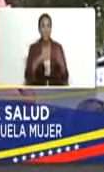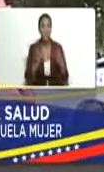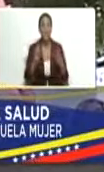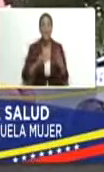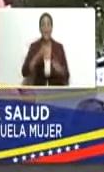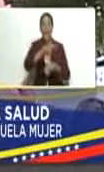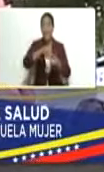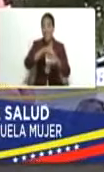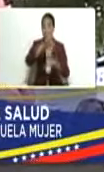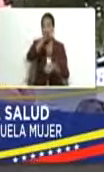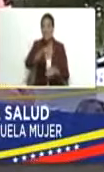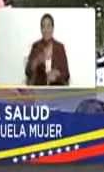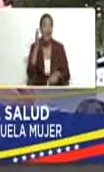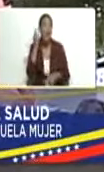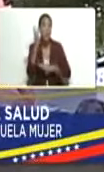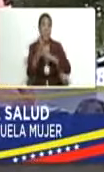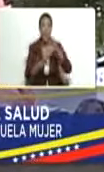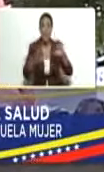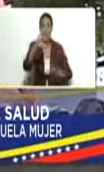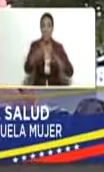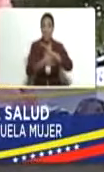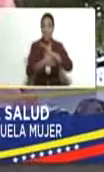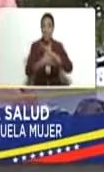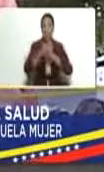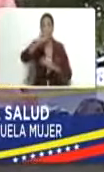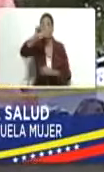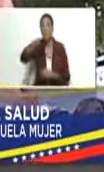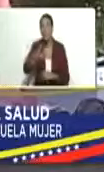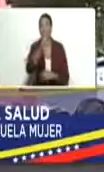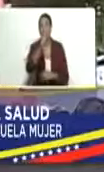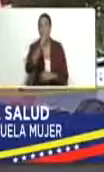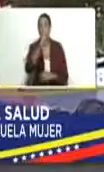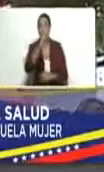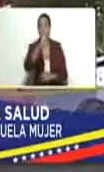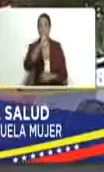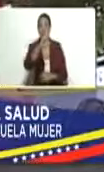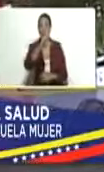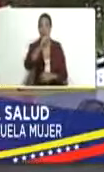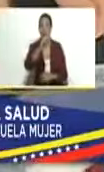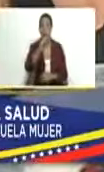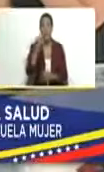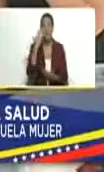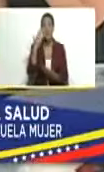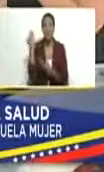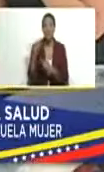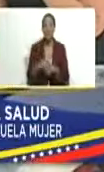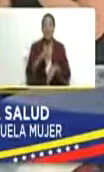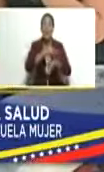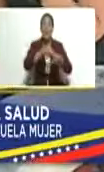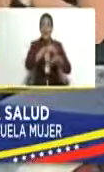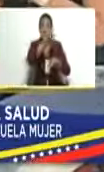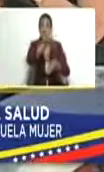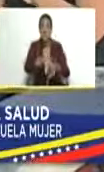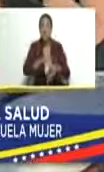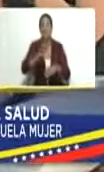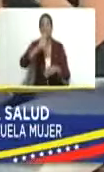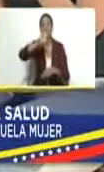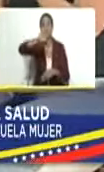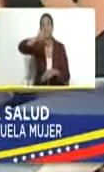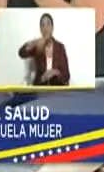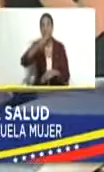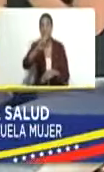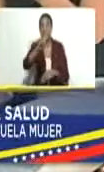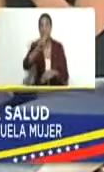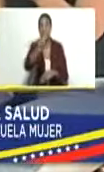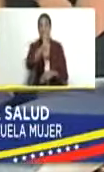la ministra de Ciencia Gabriela Jiménez, la ministra Yelitze